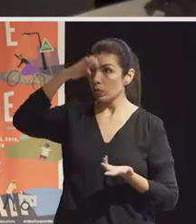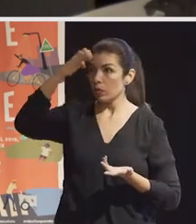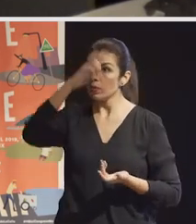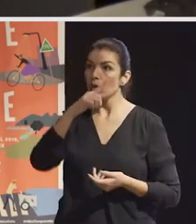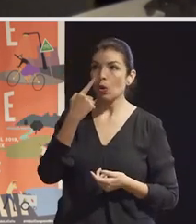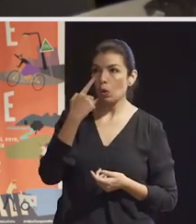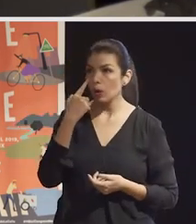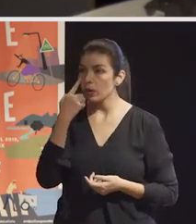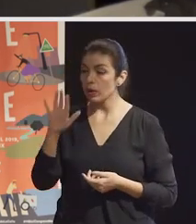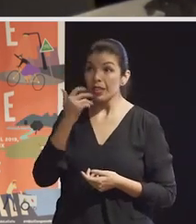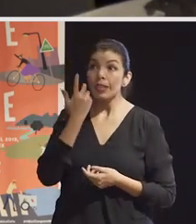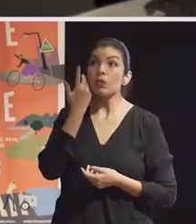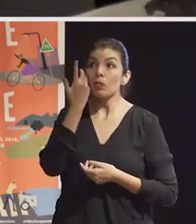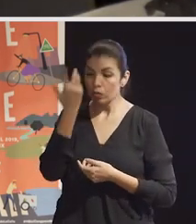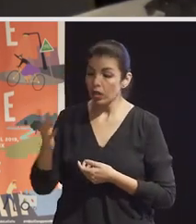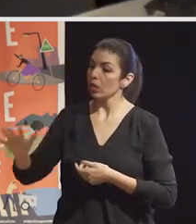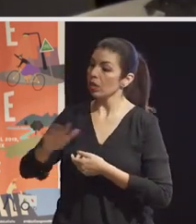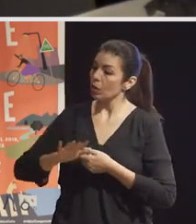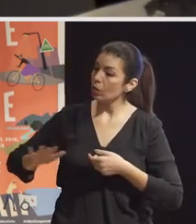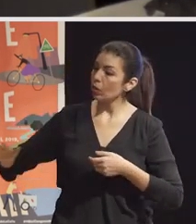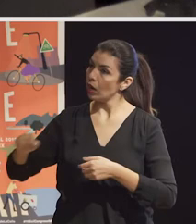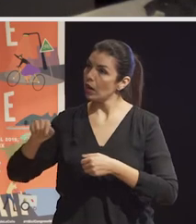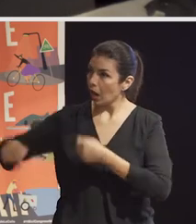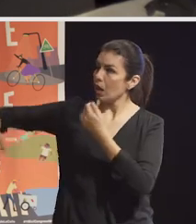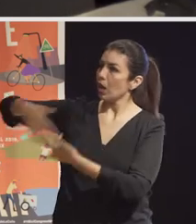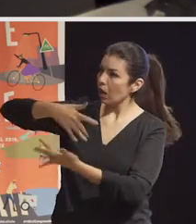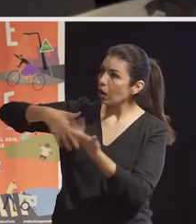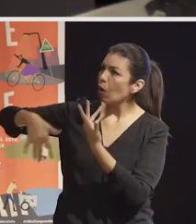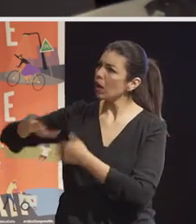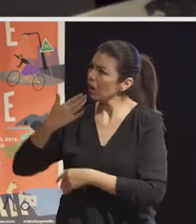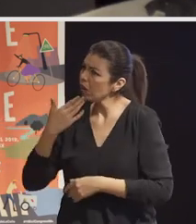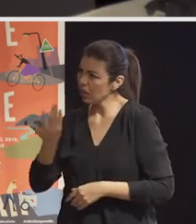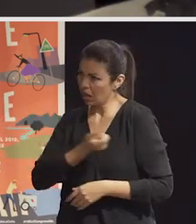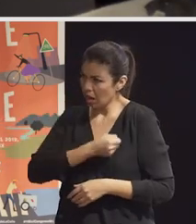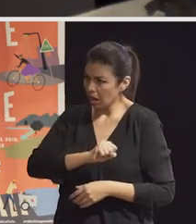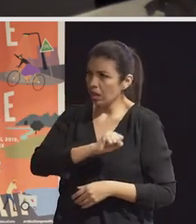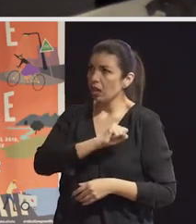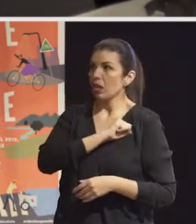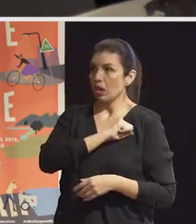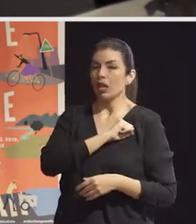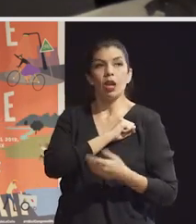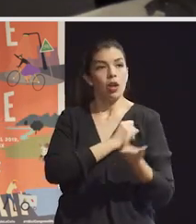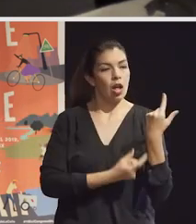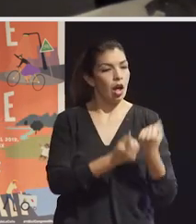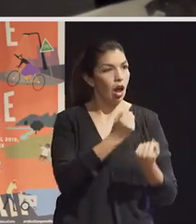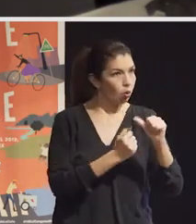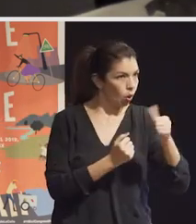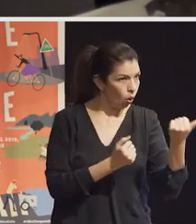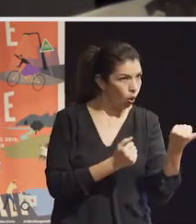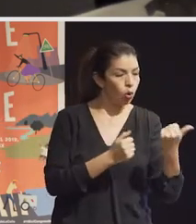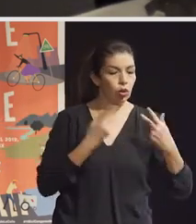un espacio de sana convivencia a veces la mismas personas también se segregan porque oporto género por tu apariencia